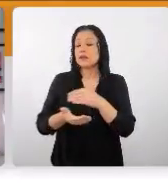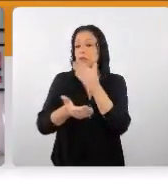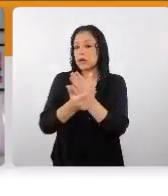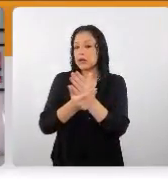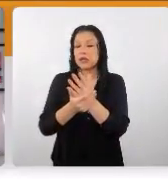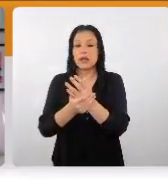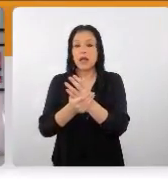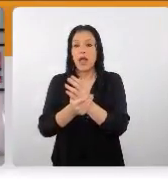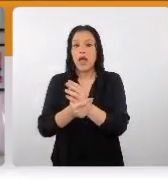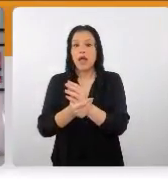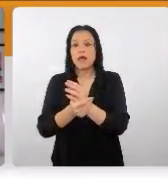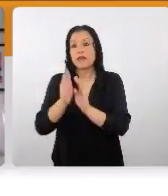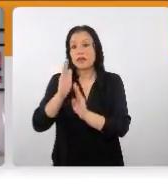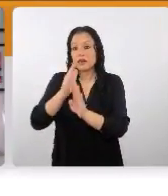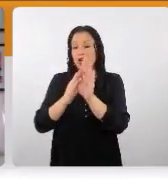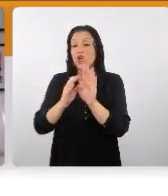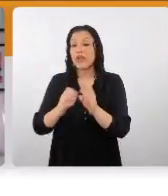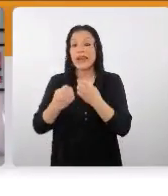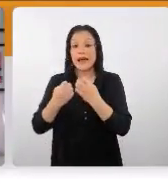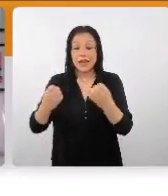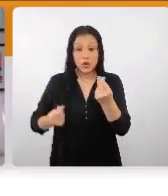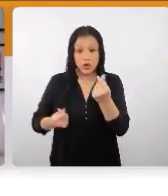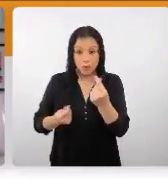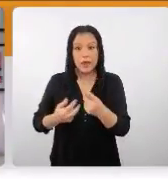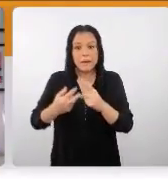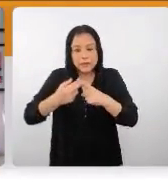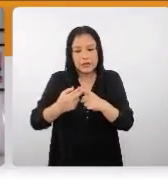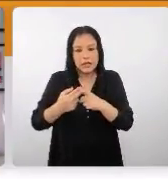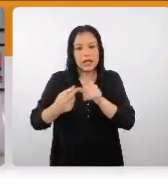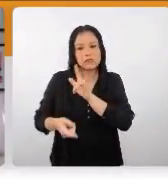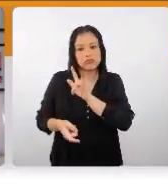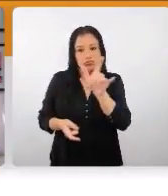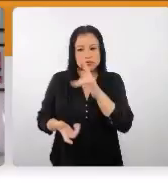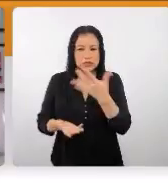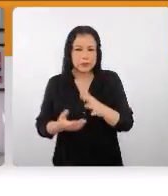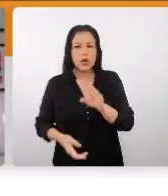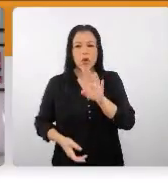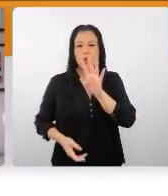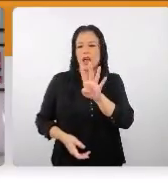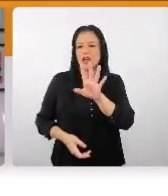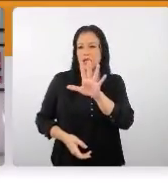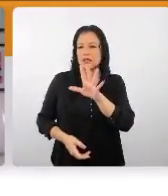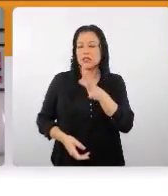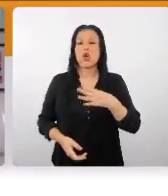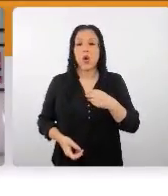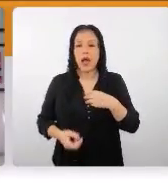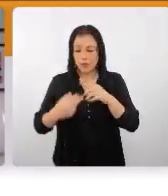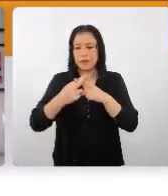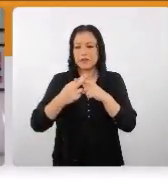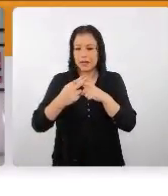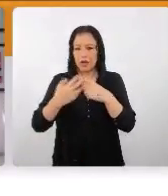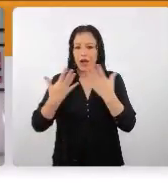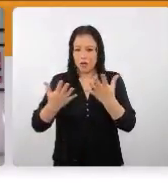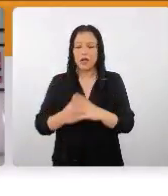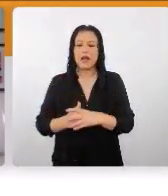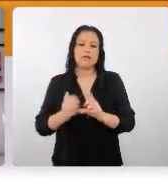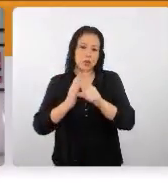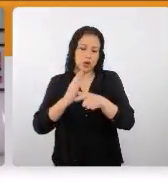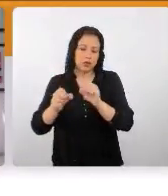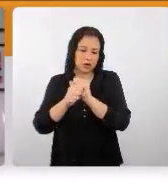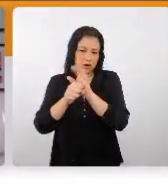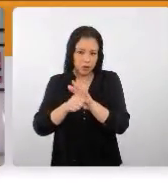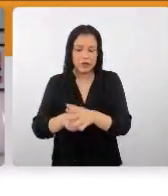reactivación, los que estarían comenzando a viajar tendrían en promedio 45 años. Entonces, la oportunidad va por este lado, ¿no?